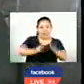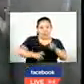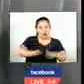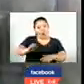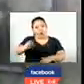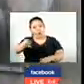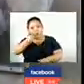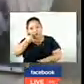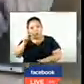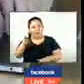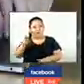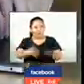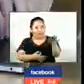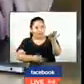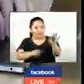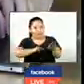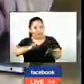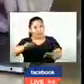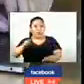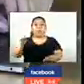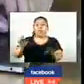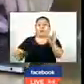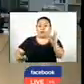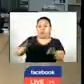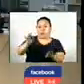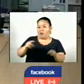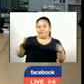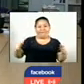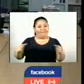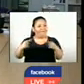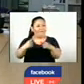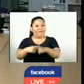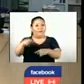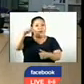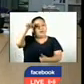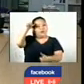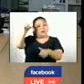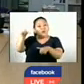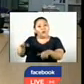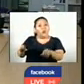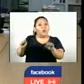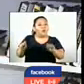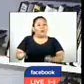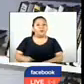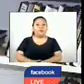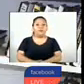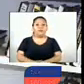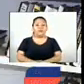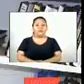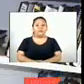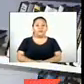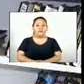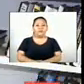una orden judicial pero los tribunales han discrepado sobre el alcance de la autoridad gubernamental